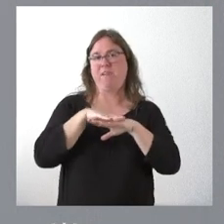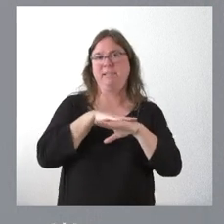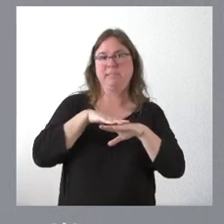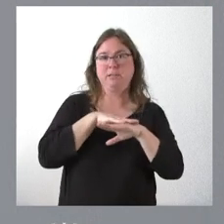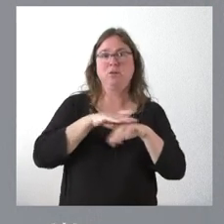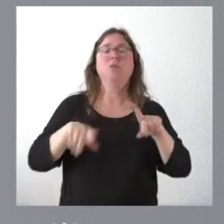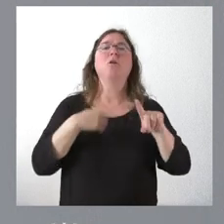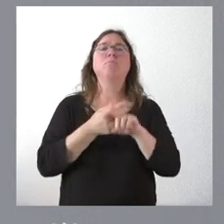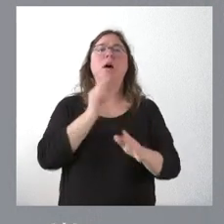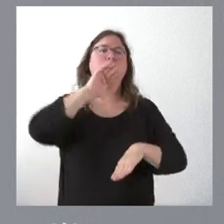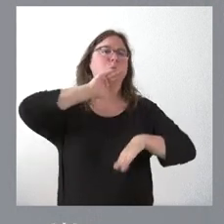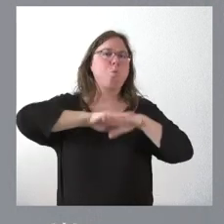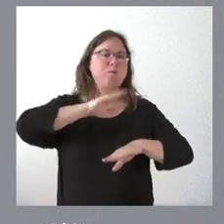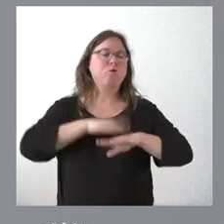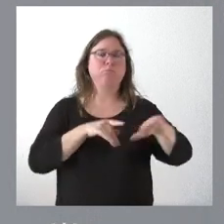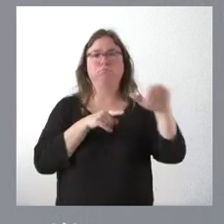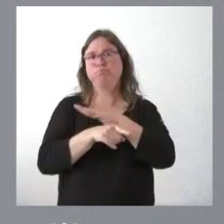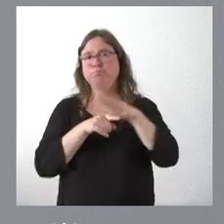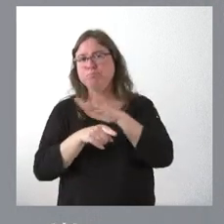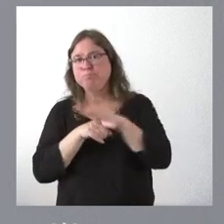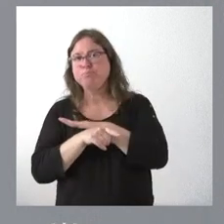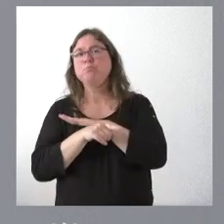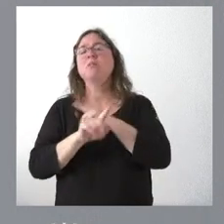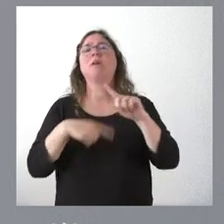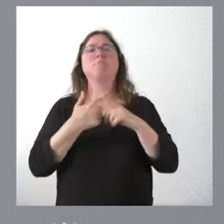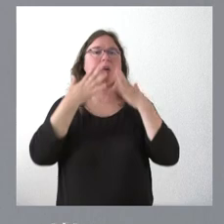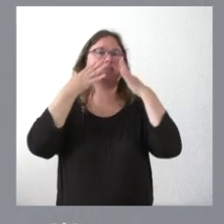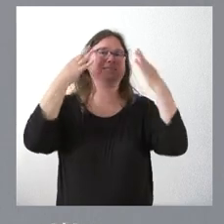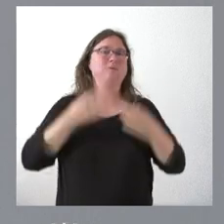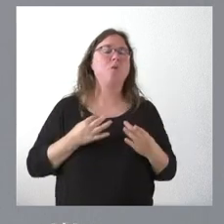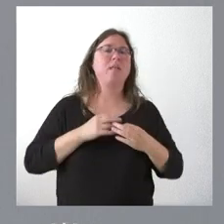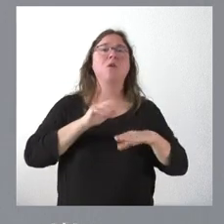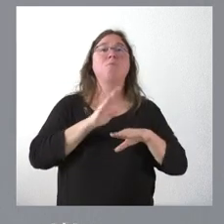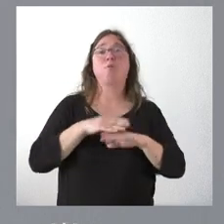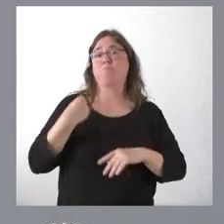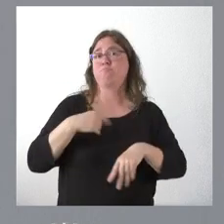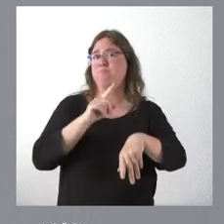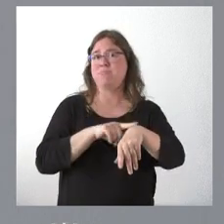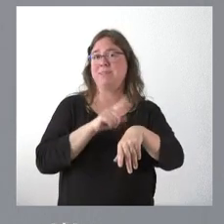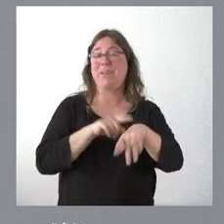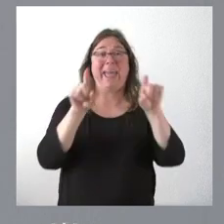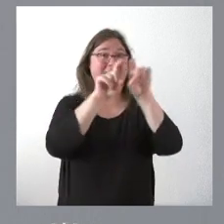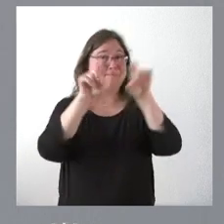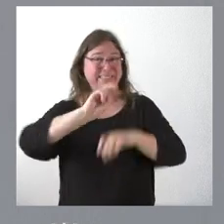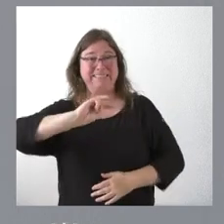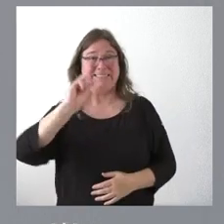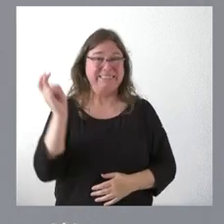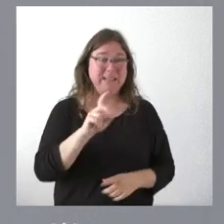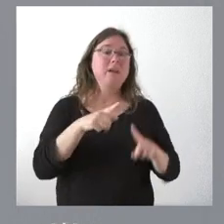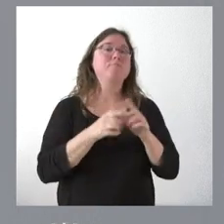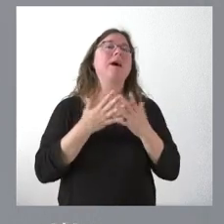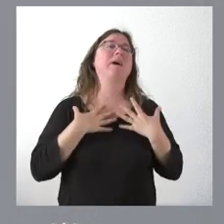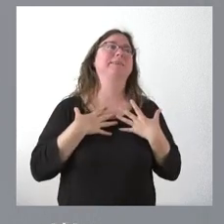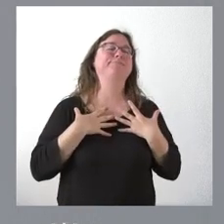que vayamos cumpliendo los trámites, que vayamos dando seguridad, porque también, a su vez, pues muchas empresas y, a su vez, los ayuntamientos